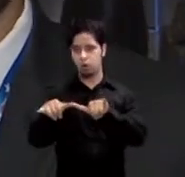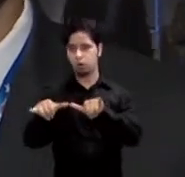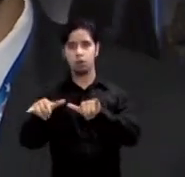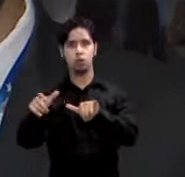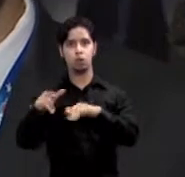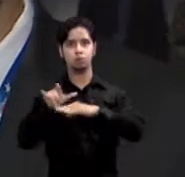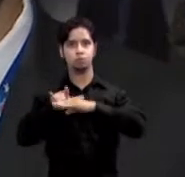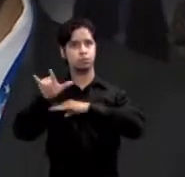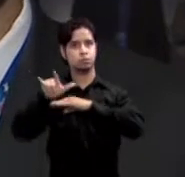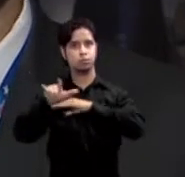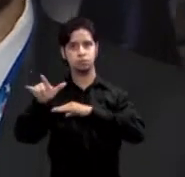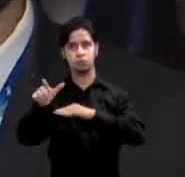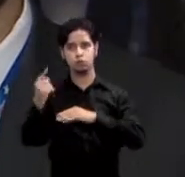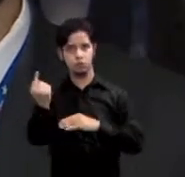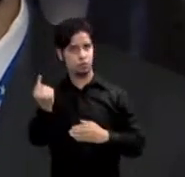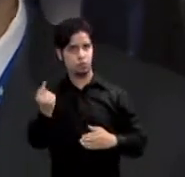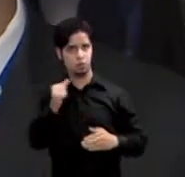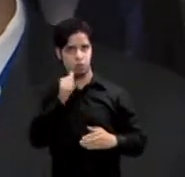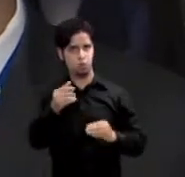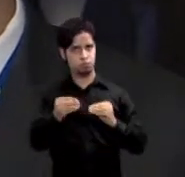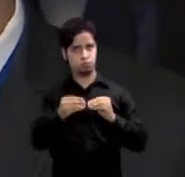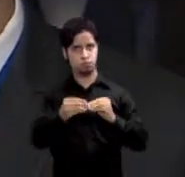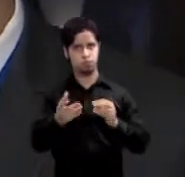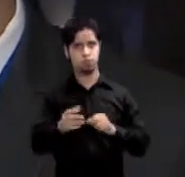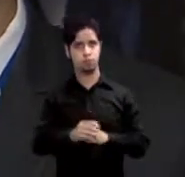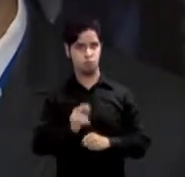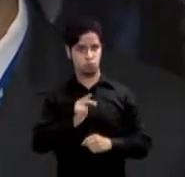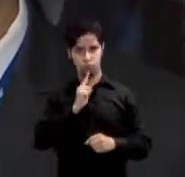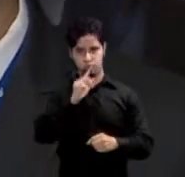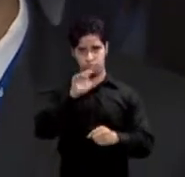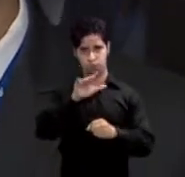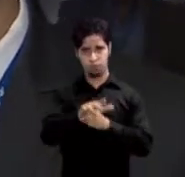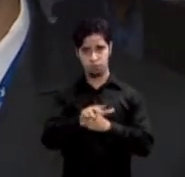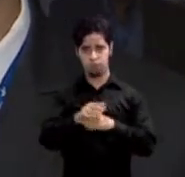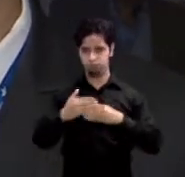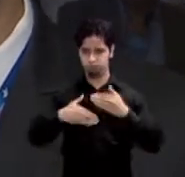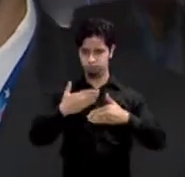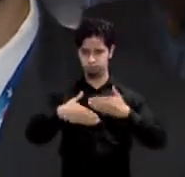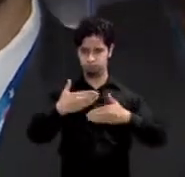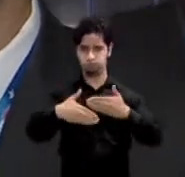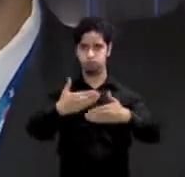aeroespacial, y estamos comprometidos en un compromiso a largo plazo.